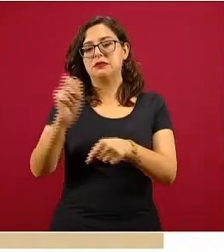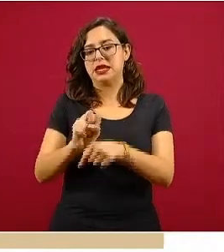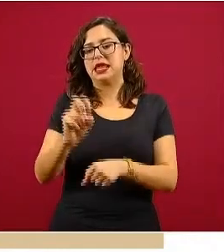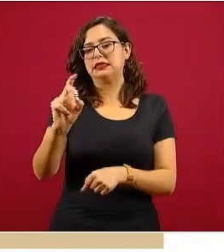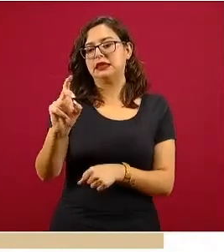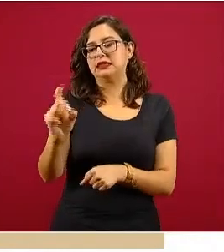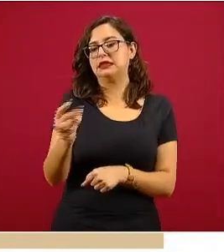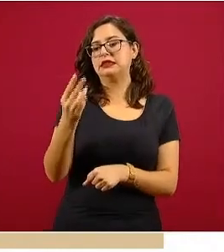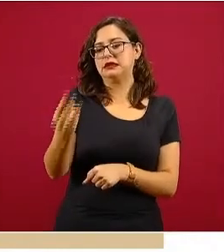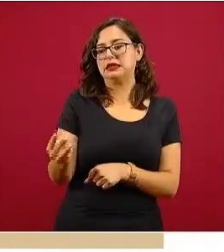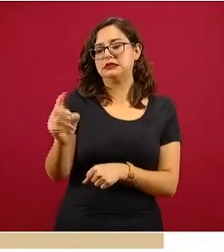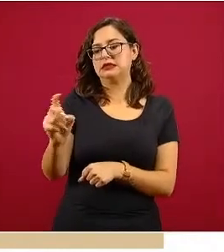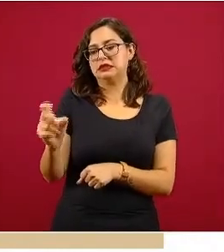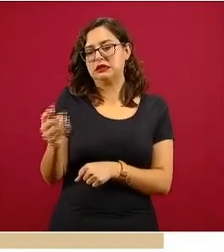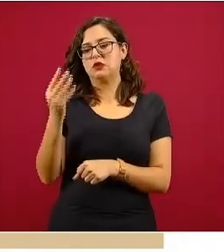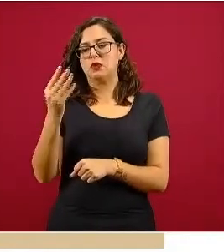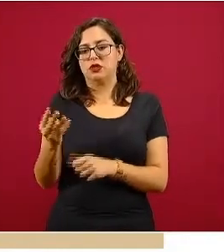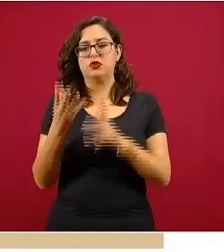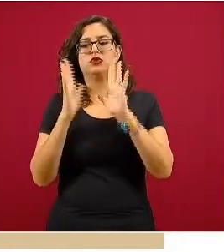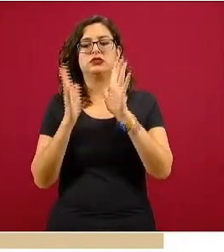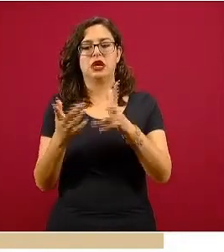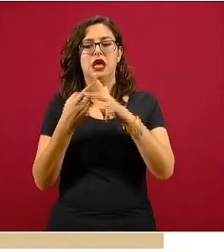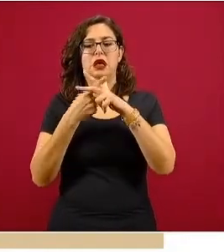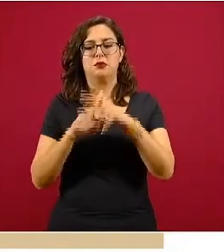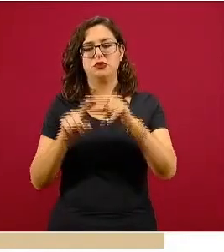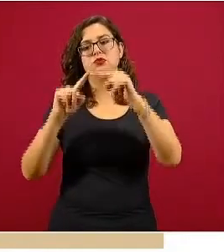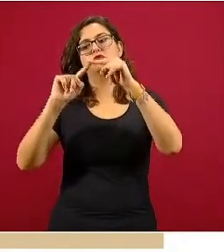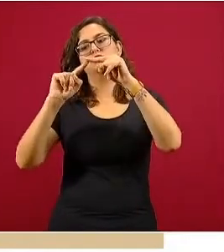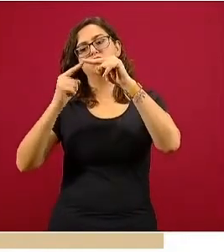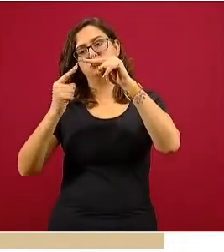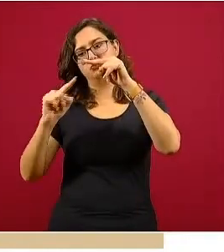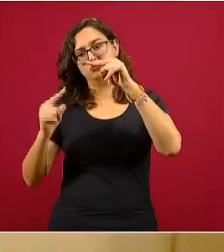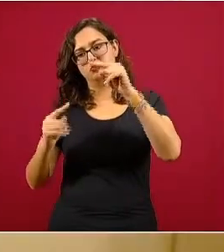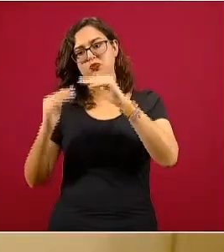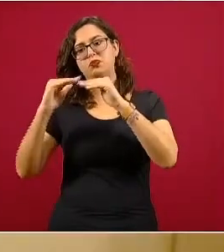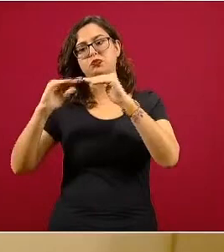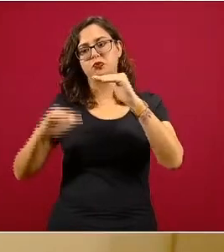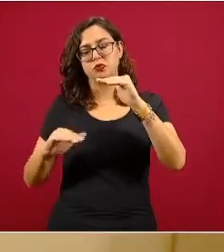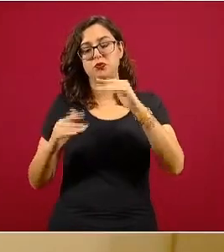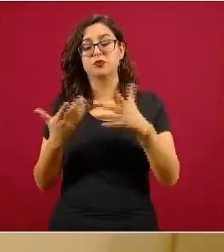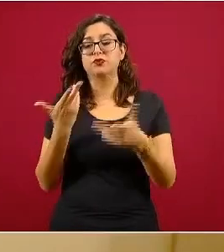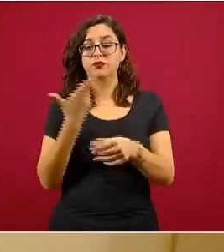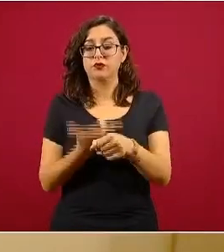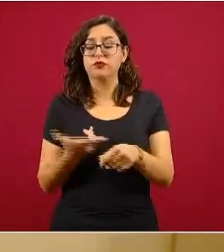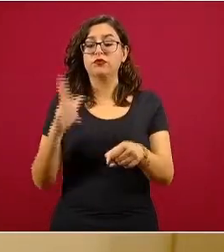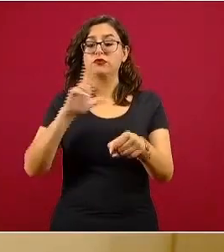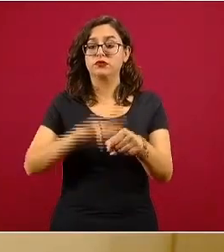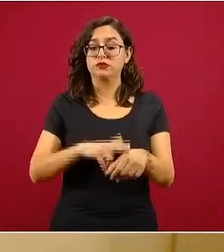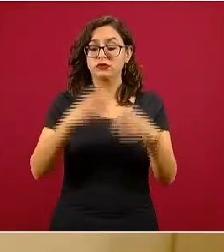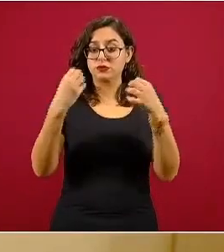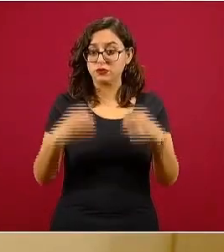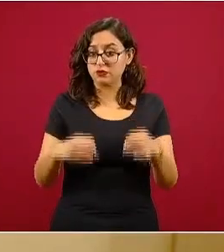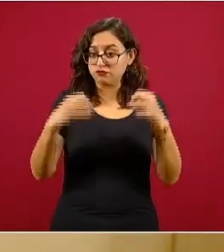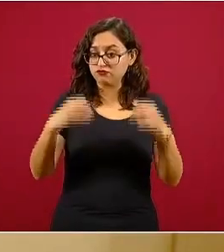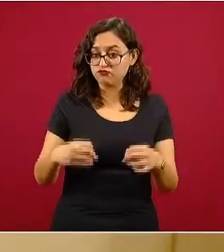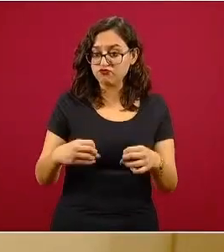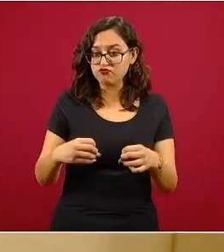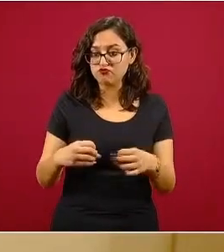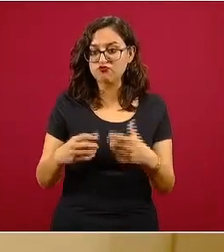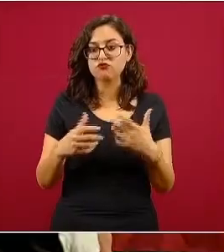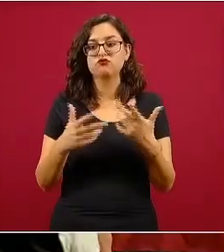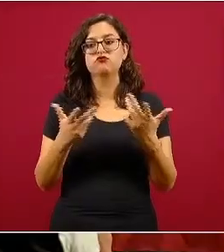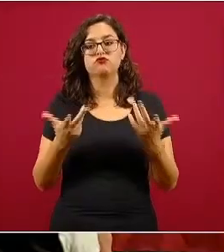descenso en el caso de Coahuila. Todavía falta un camino que recorrer. La ocupación hospitalaria permite en su momento todavía